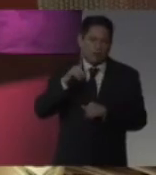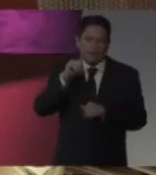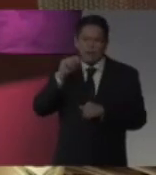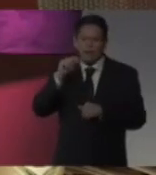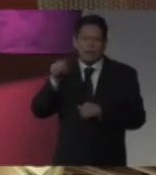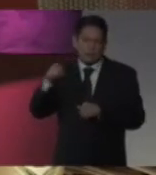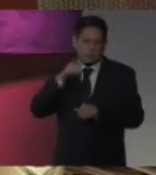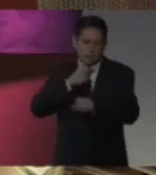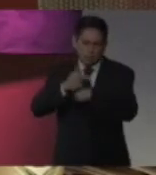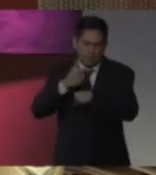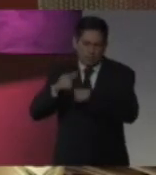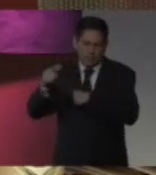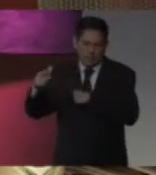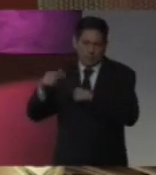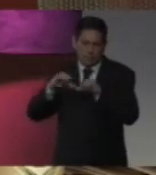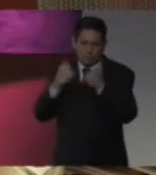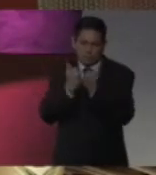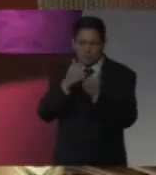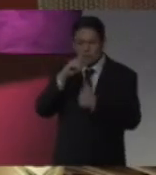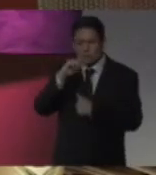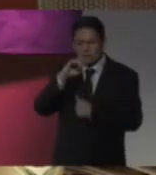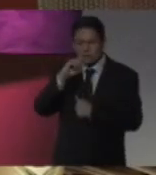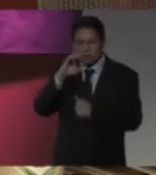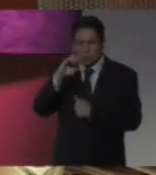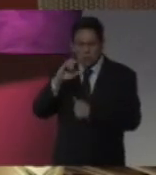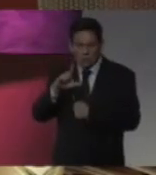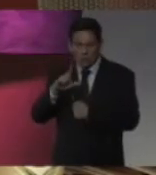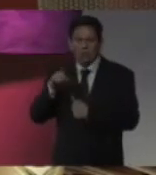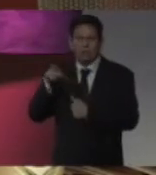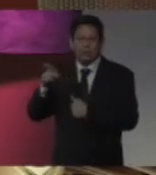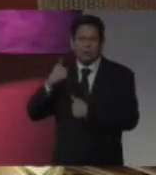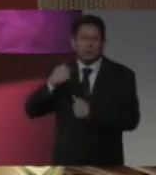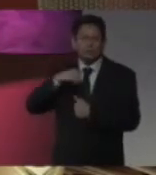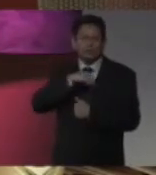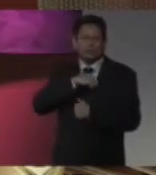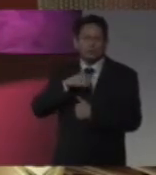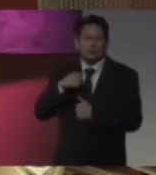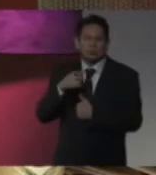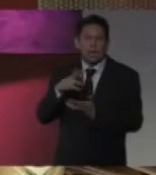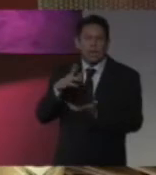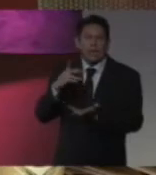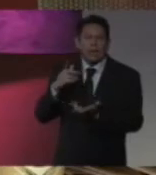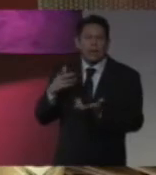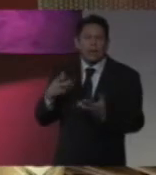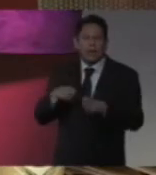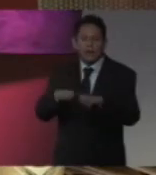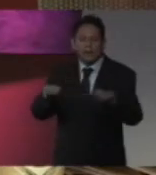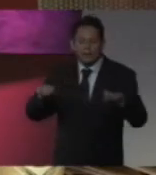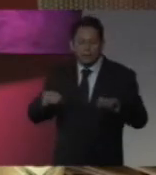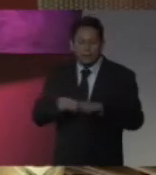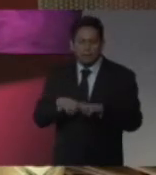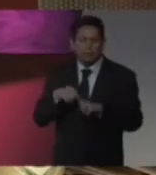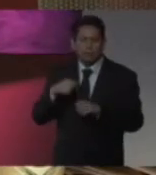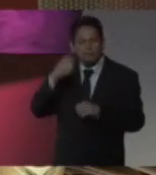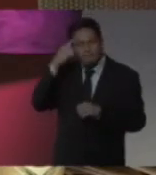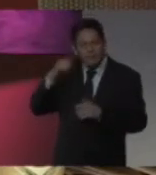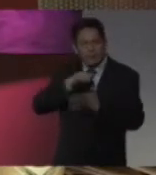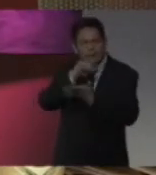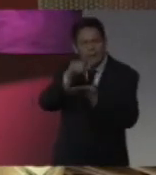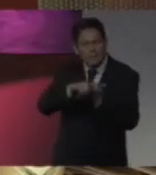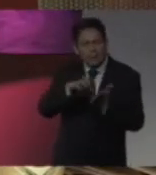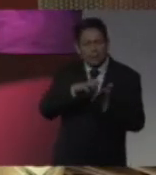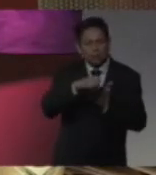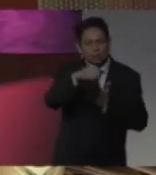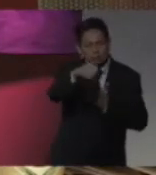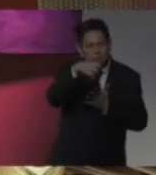como miembro del equipo asesor, pero no era tan asesor, del proceso de reforma constitucional en el